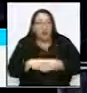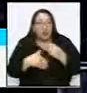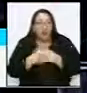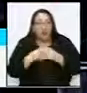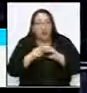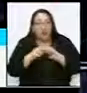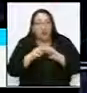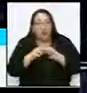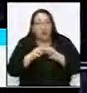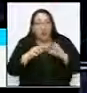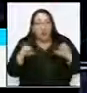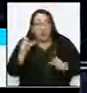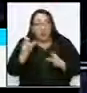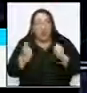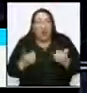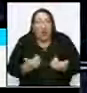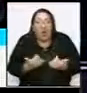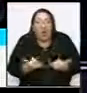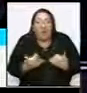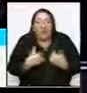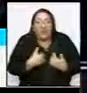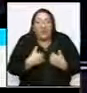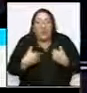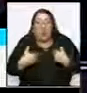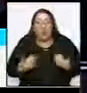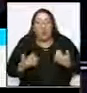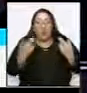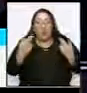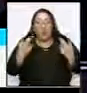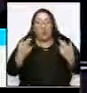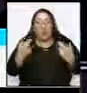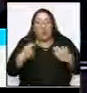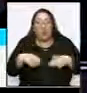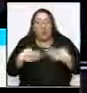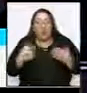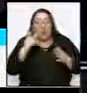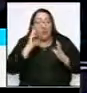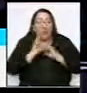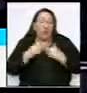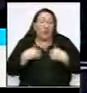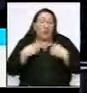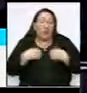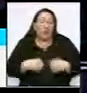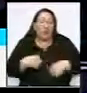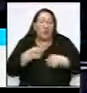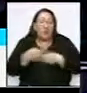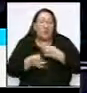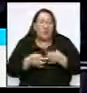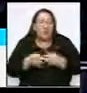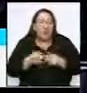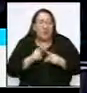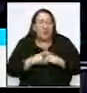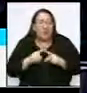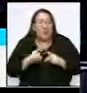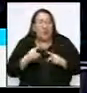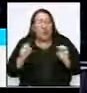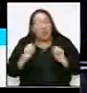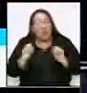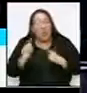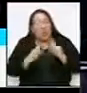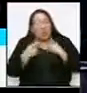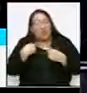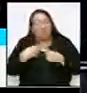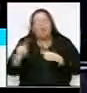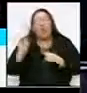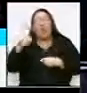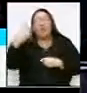que tengo hoy yo, y pudiese ser que como abogado pudiese afirmar exactamente lo contrario de pronto el